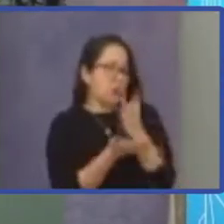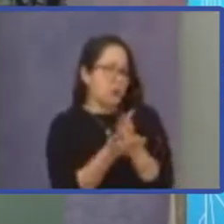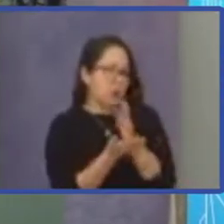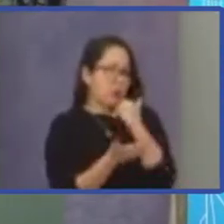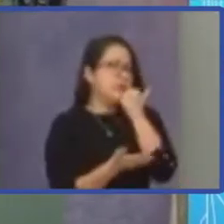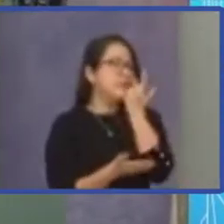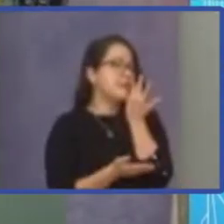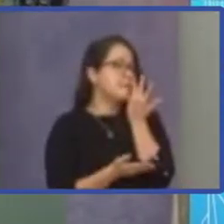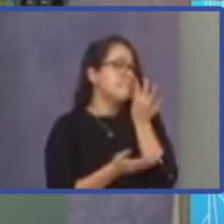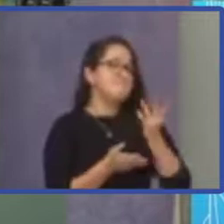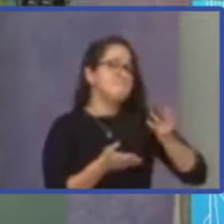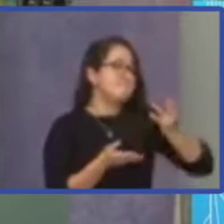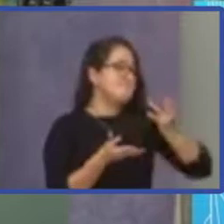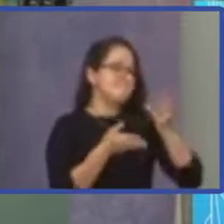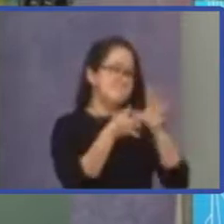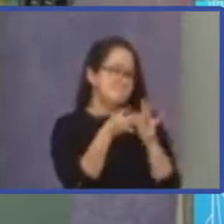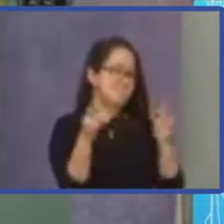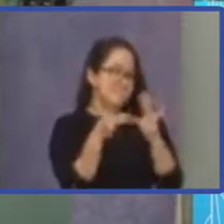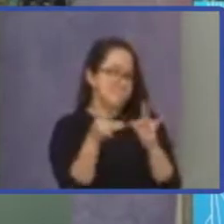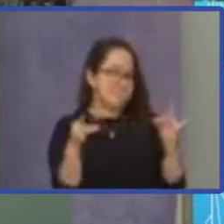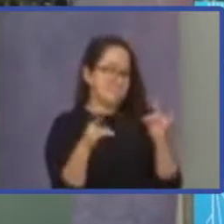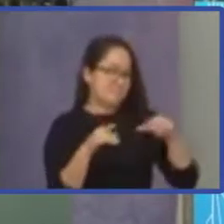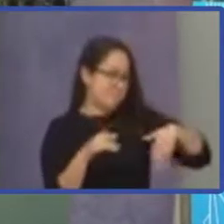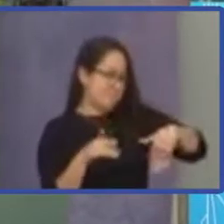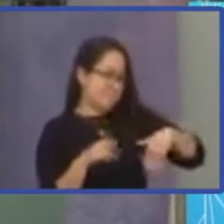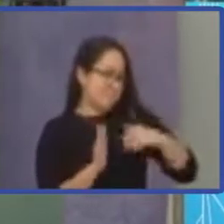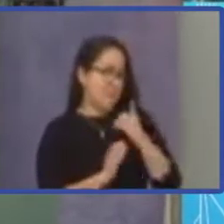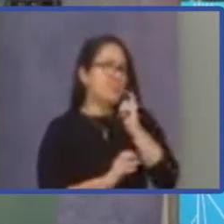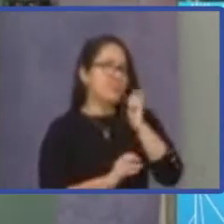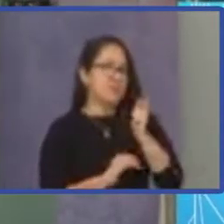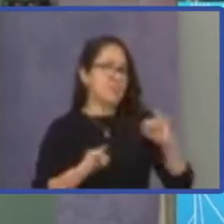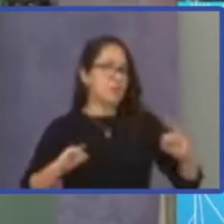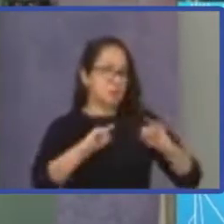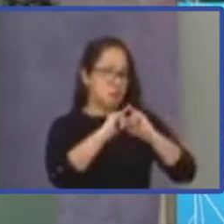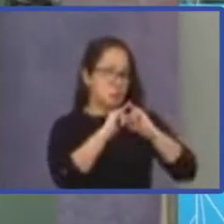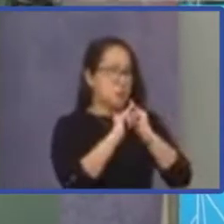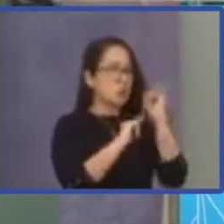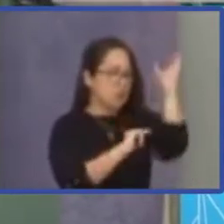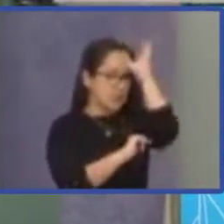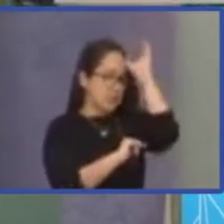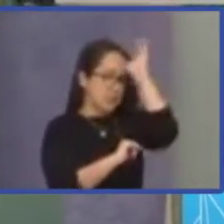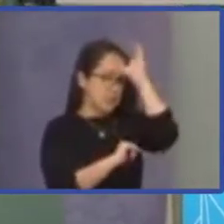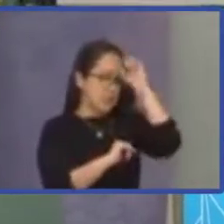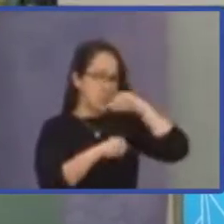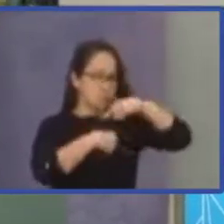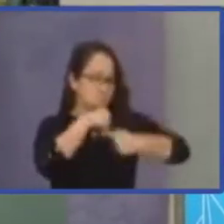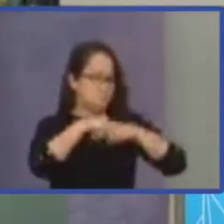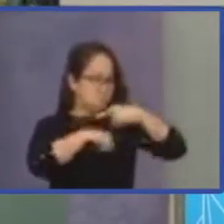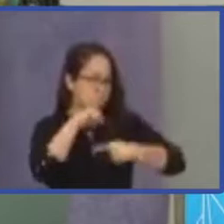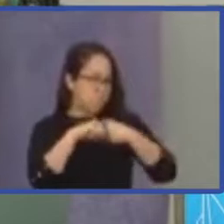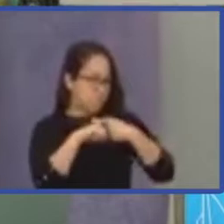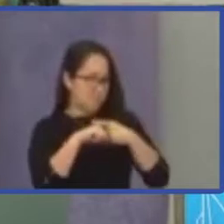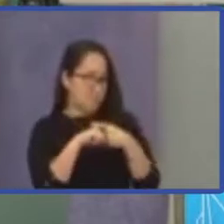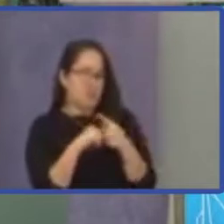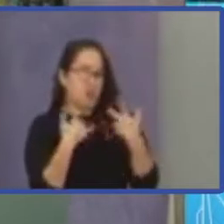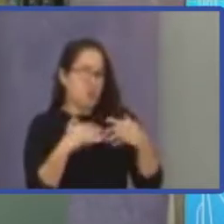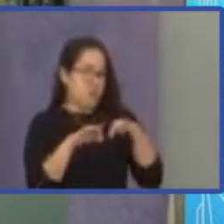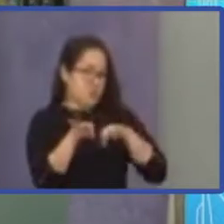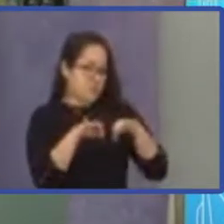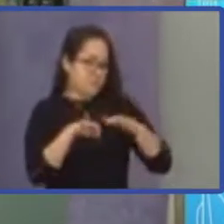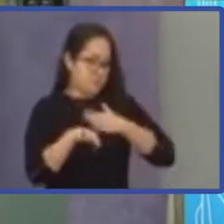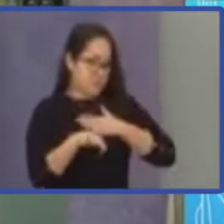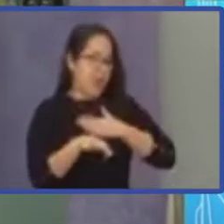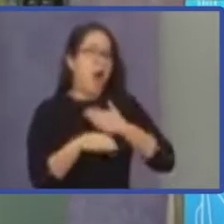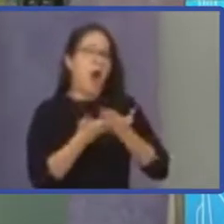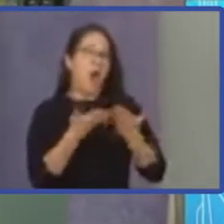plática. Estuve durante muchísimos años en el Instituto de Ciencias Nucleares, que era mi casa. Y ahora mi casa es el Programa Universitario de Derechos